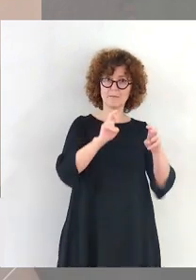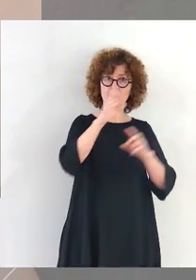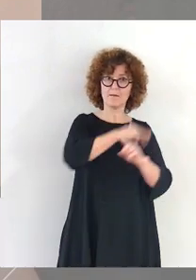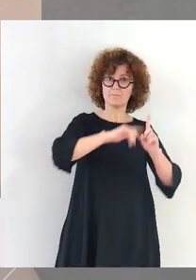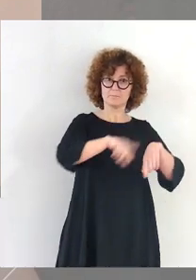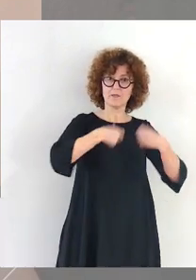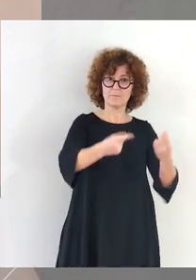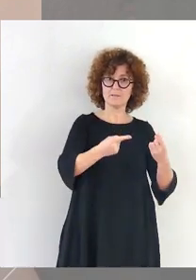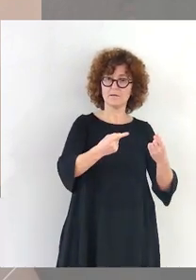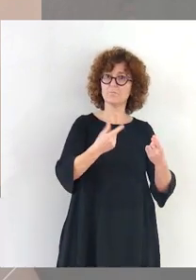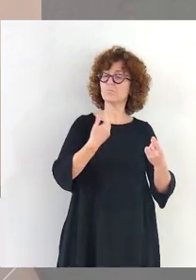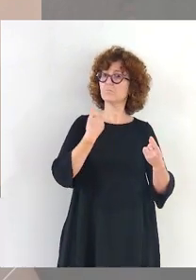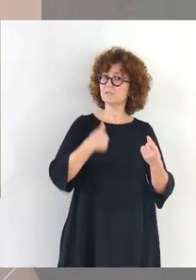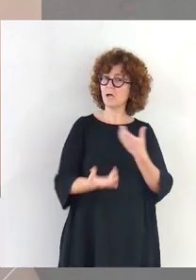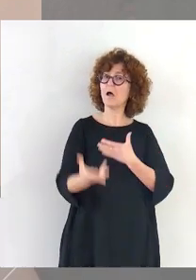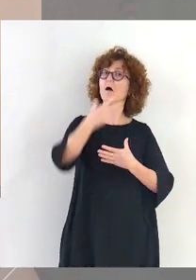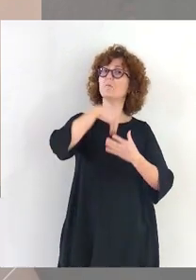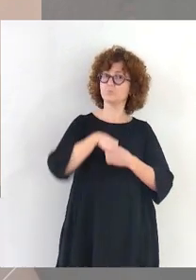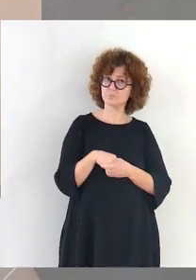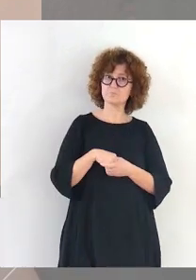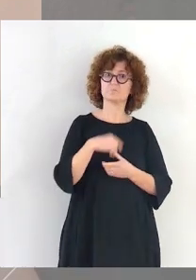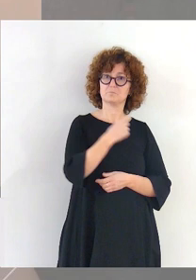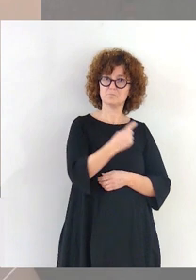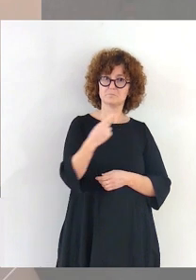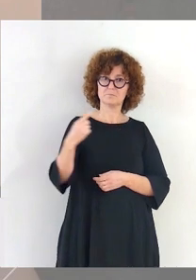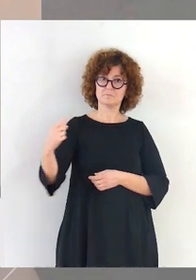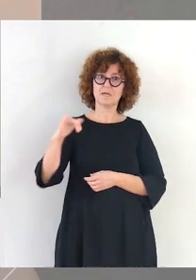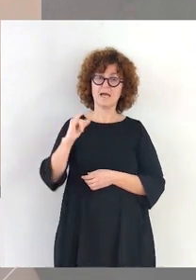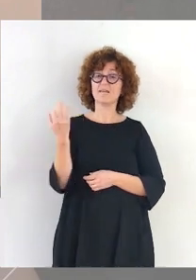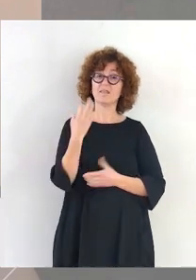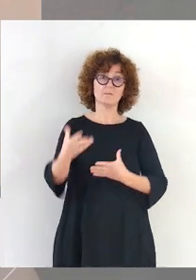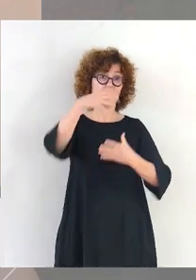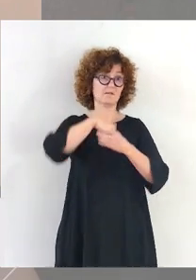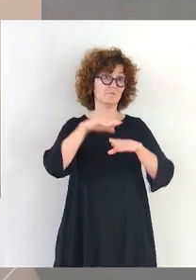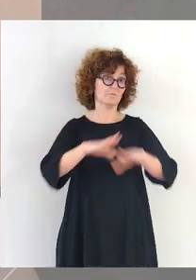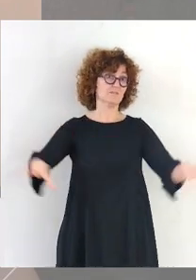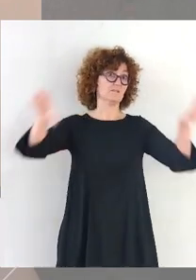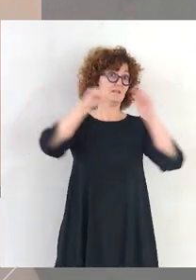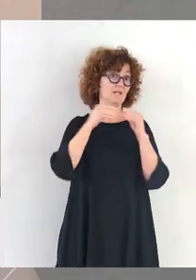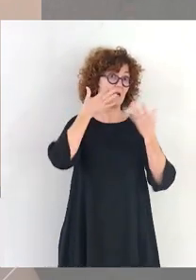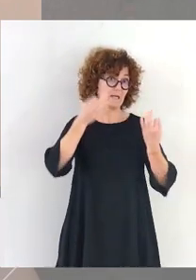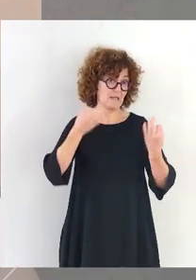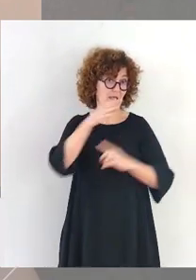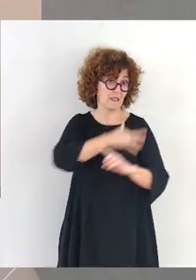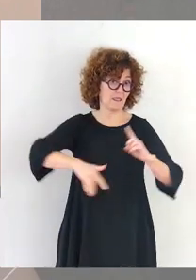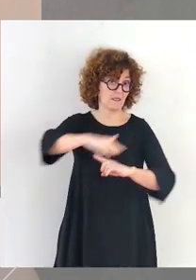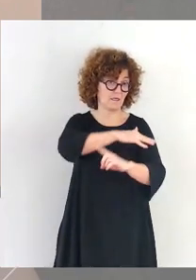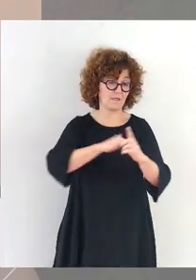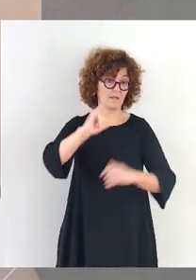nuestra cotidianidad y necesario incorporarla en nuestra forma de entender la realidad que nos que nos